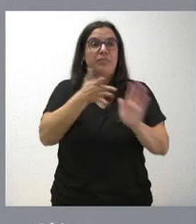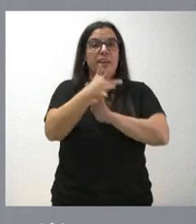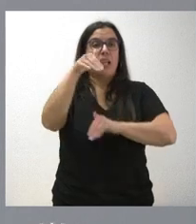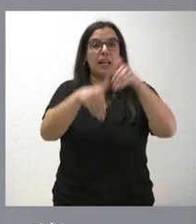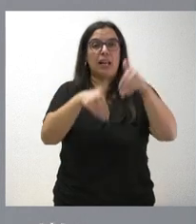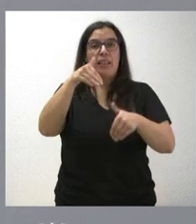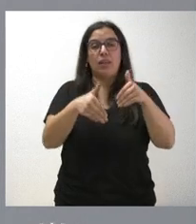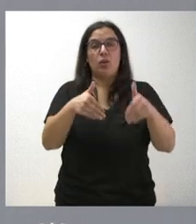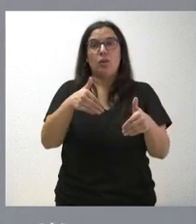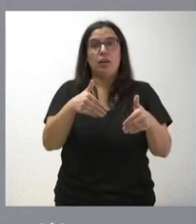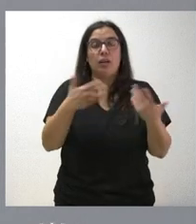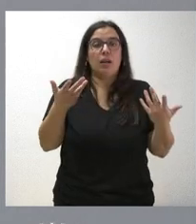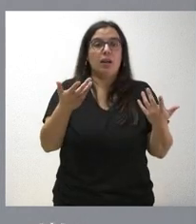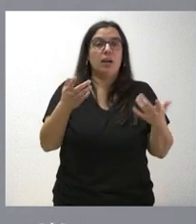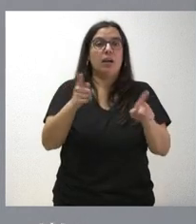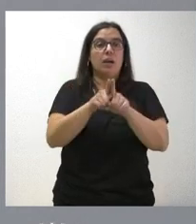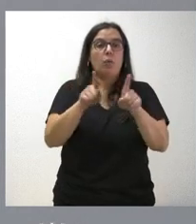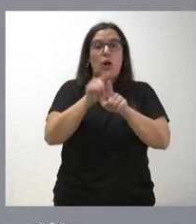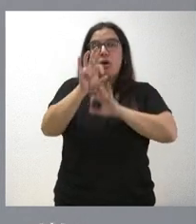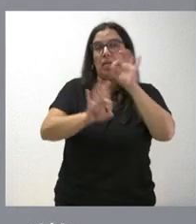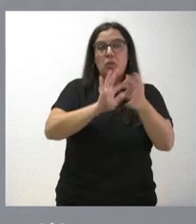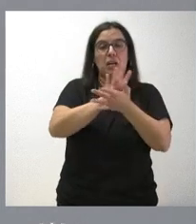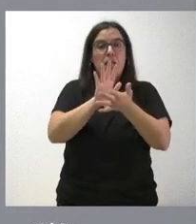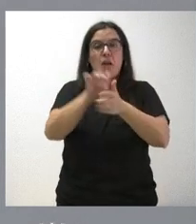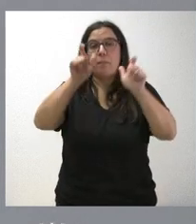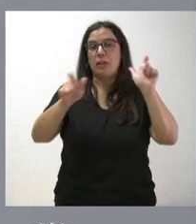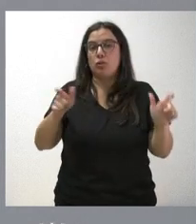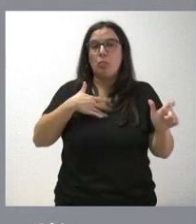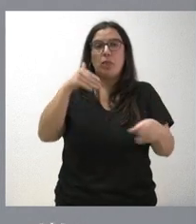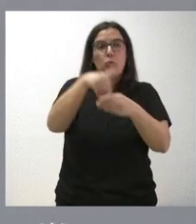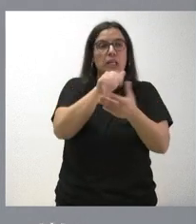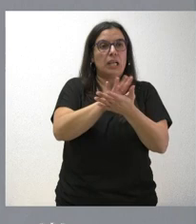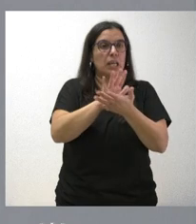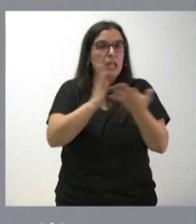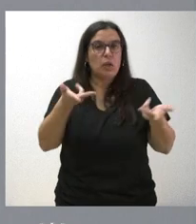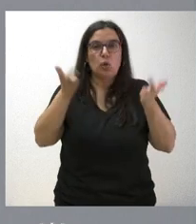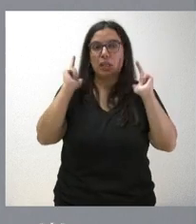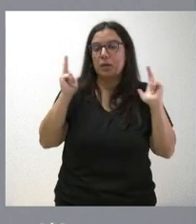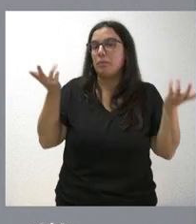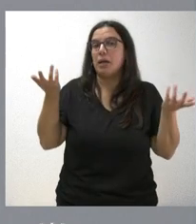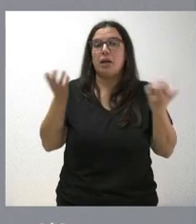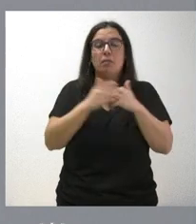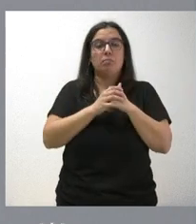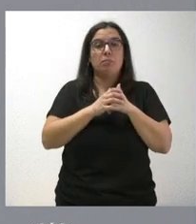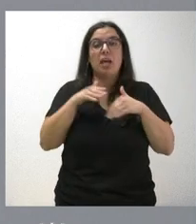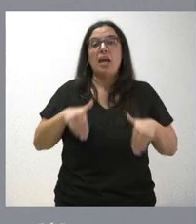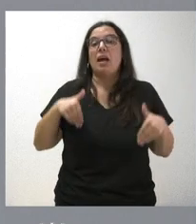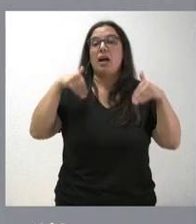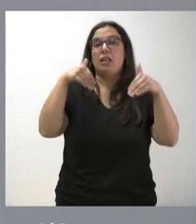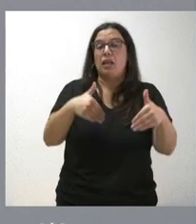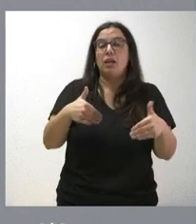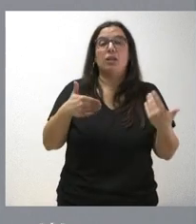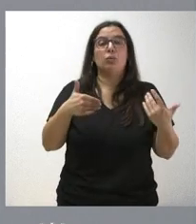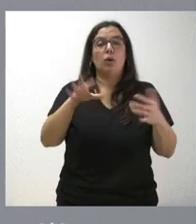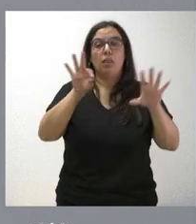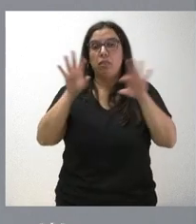vemos desde la tranquilidad de una organización de las mismas y por tanto que la gente pueda votar con tranquilidad en libertad dentro de las candidaturas que se han presentado y